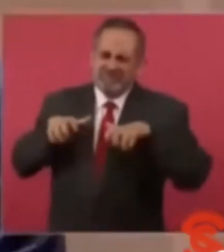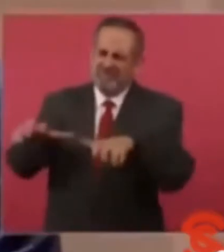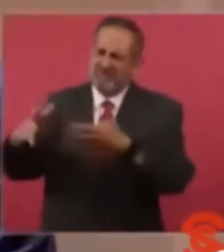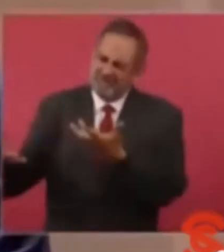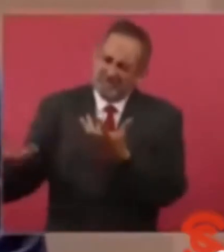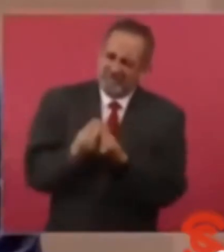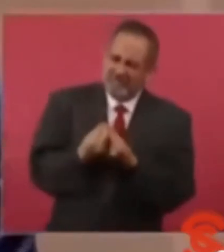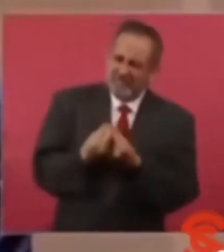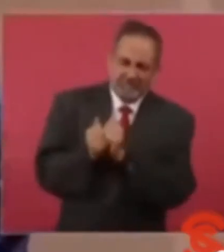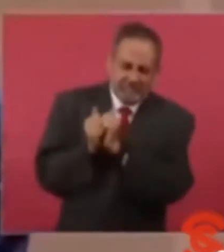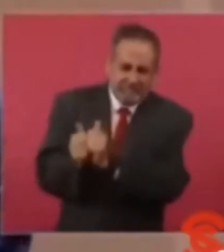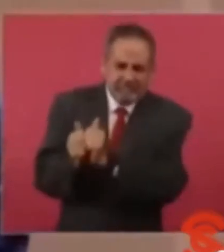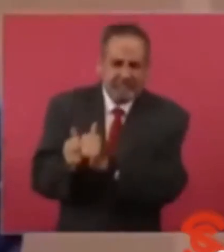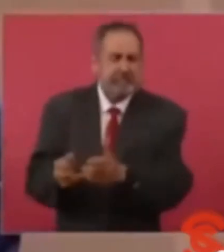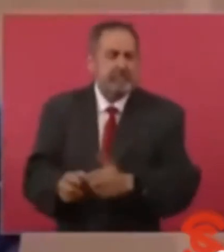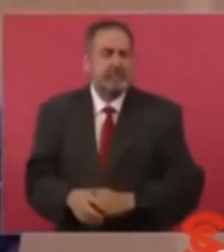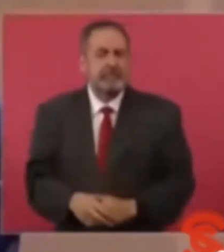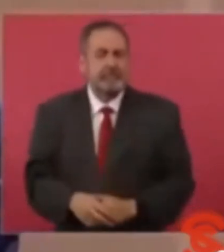pueblo.